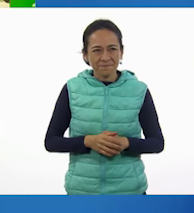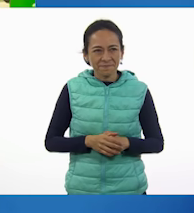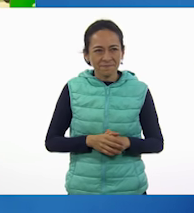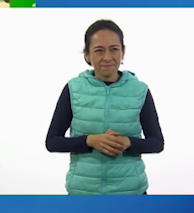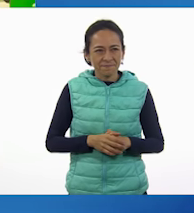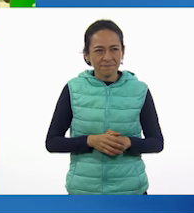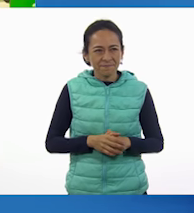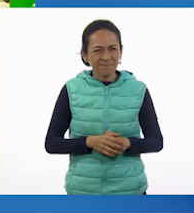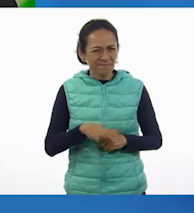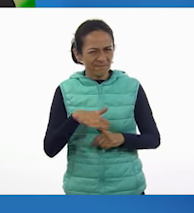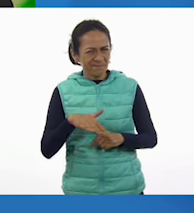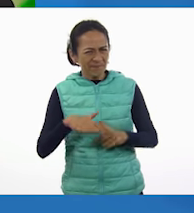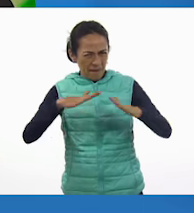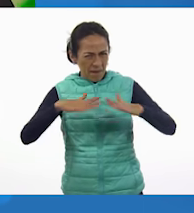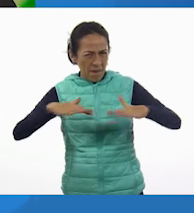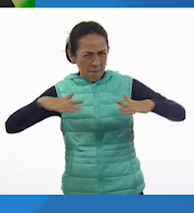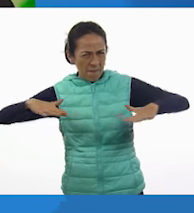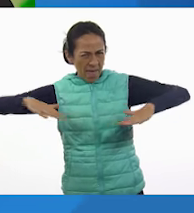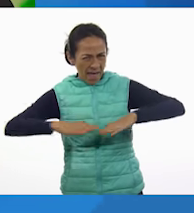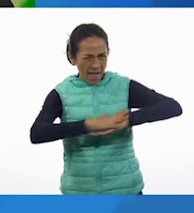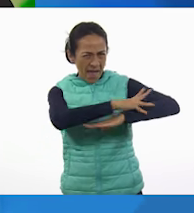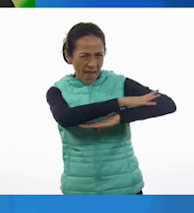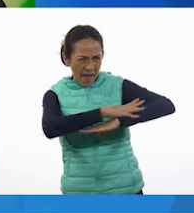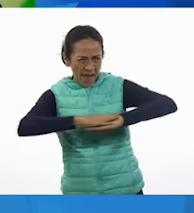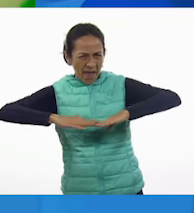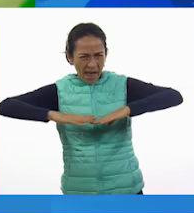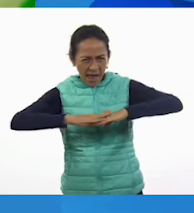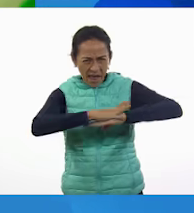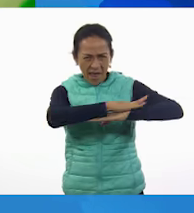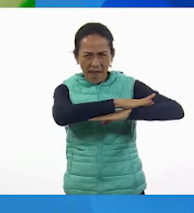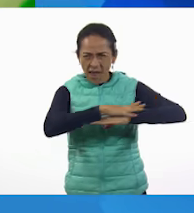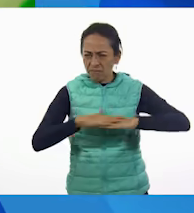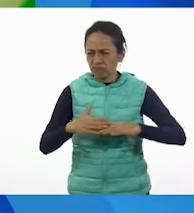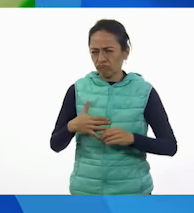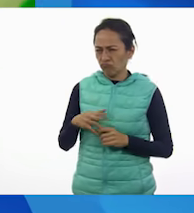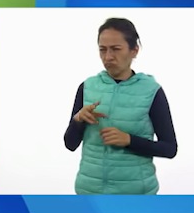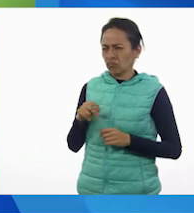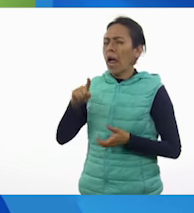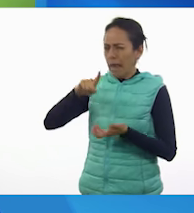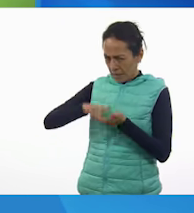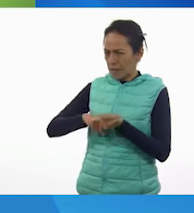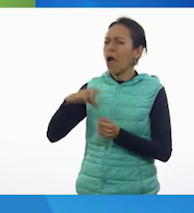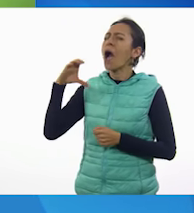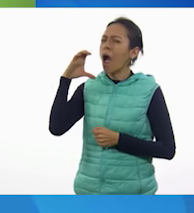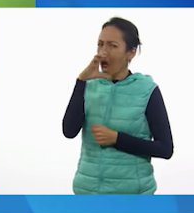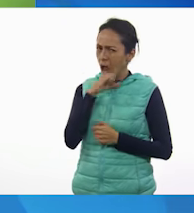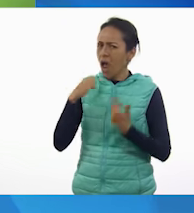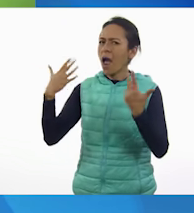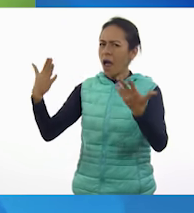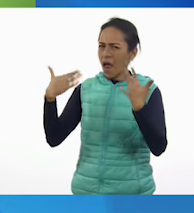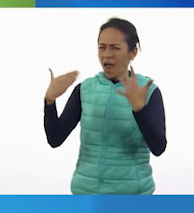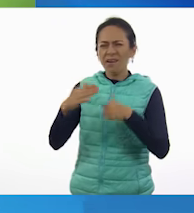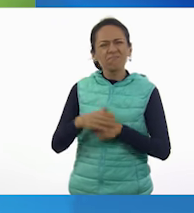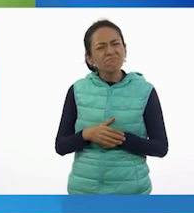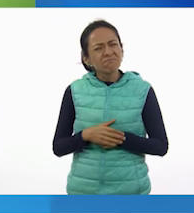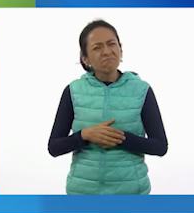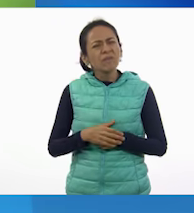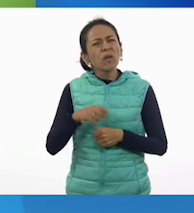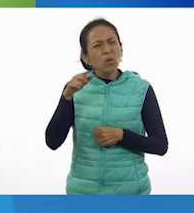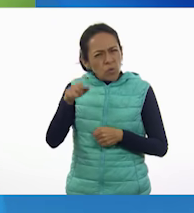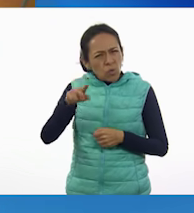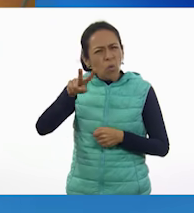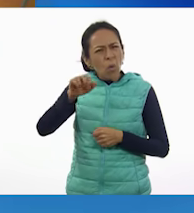¿Es una playa? No, Melisa, aunque sí hace mucho calor. ¿Es un lugar al que ya habías ido antes,